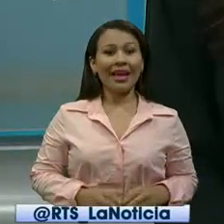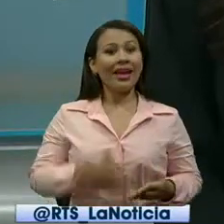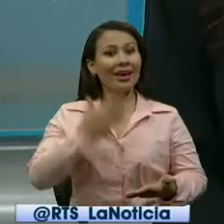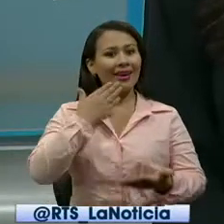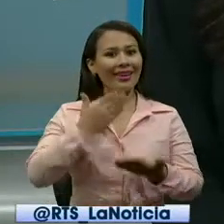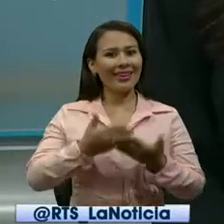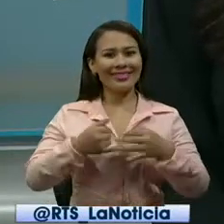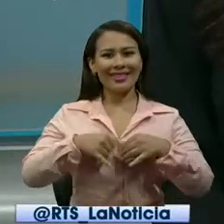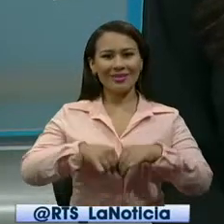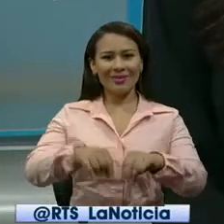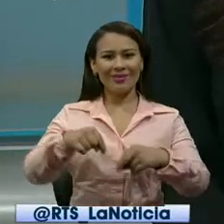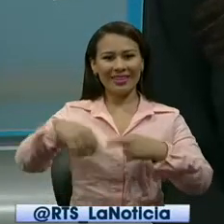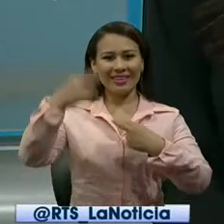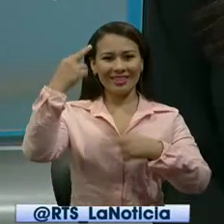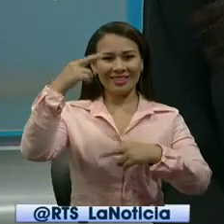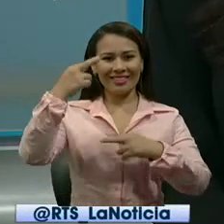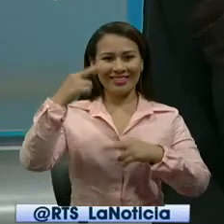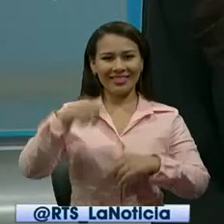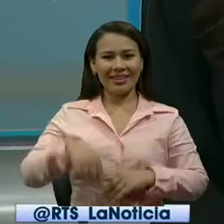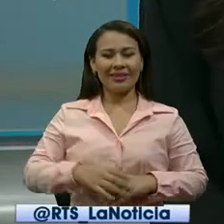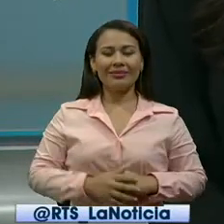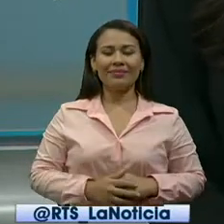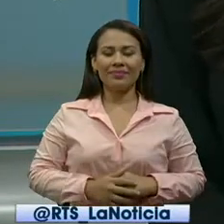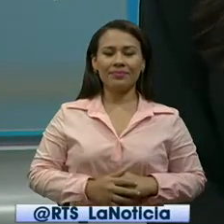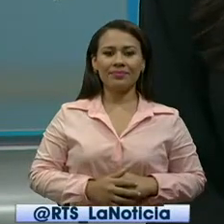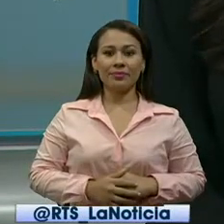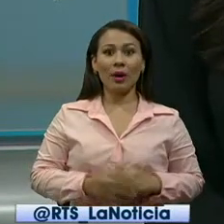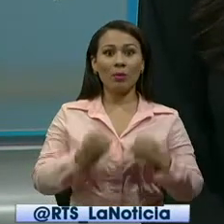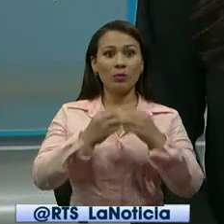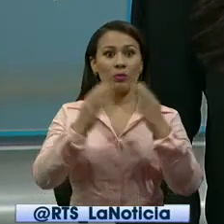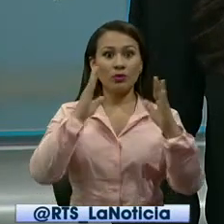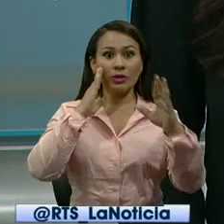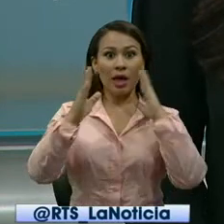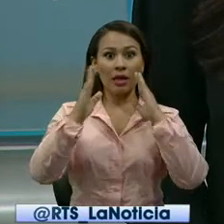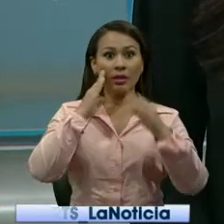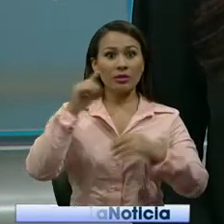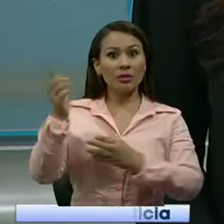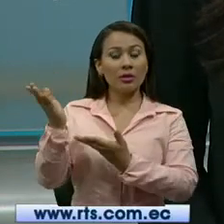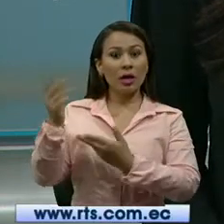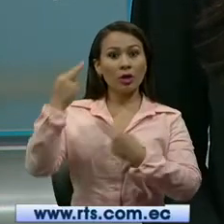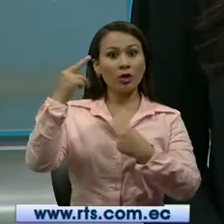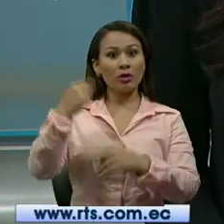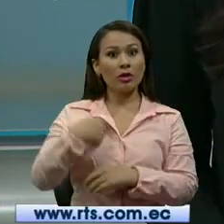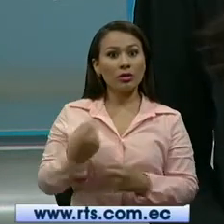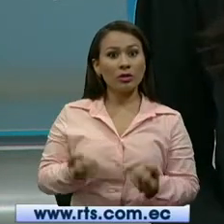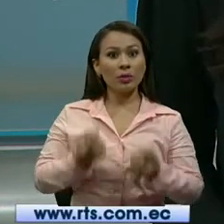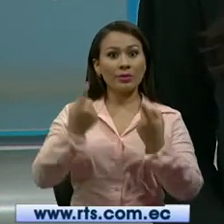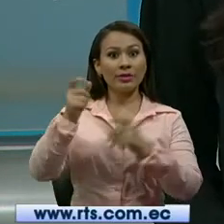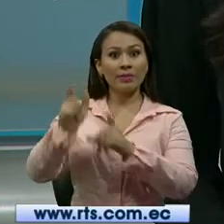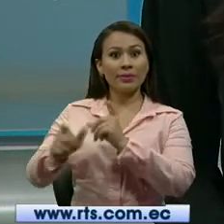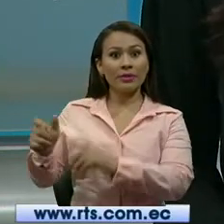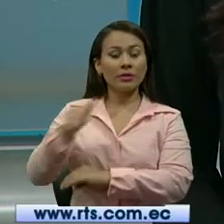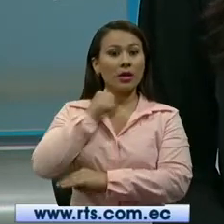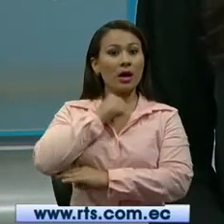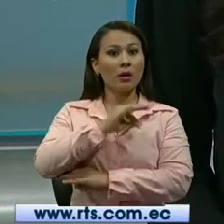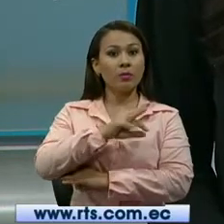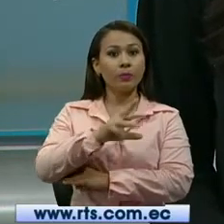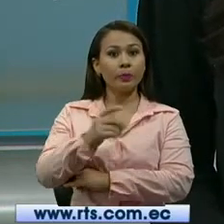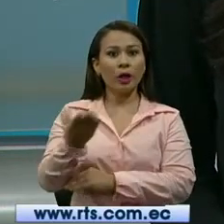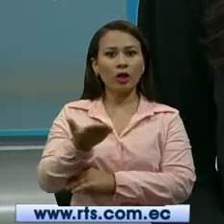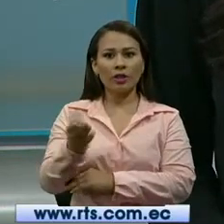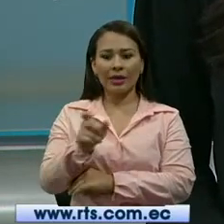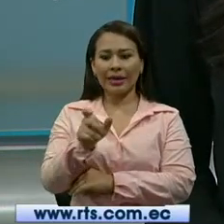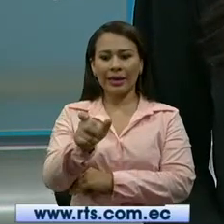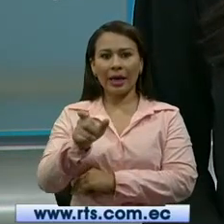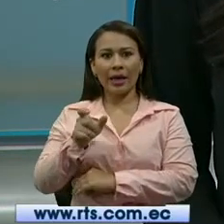gracias por permanecer en la sintonía de nuestro noticiero. Mucha atención con la siguiente nota, amigos. Delincuentes asaltaron en el cajero de un